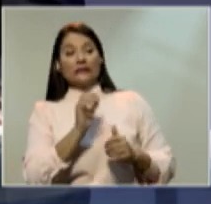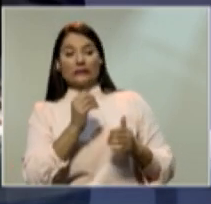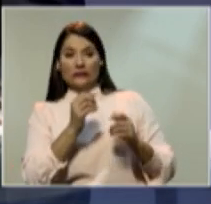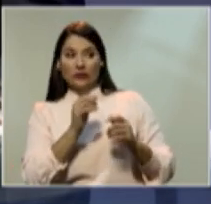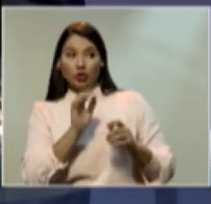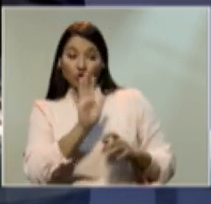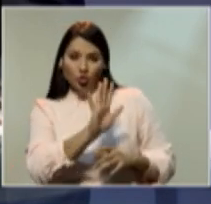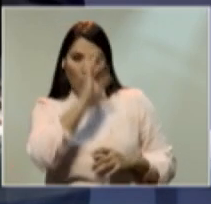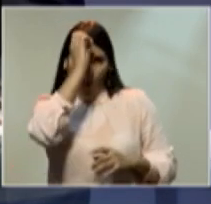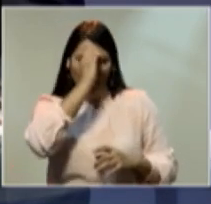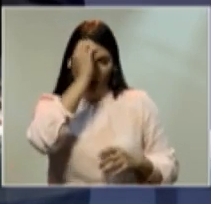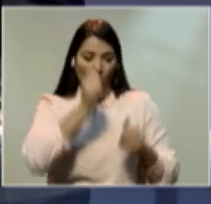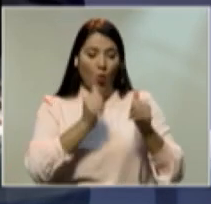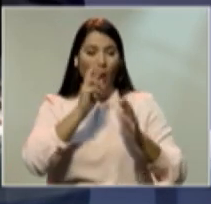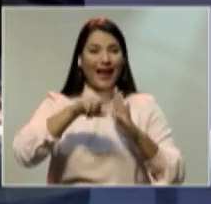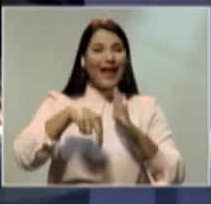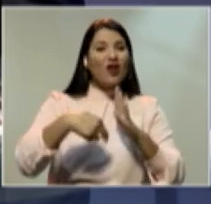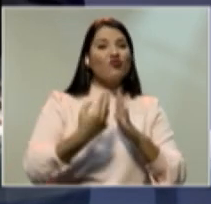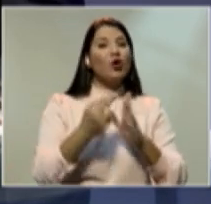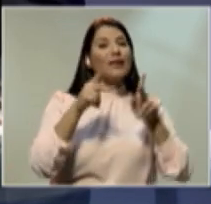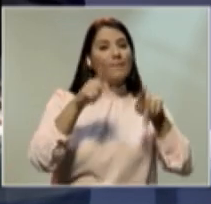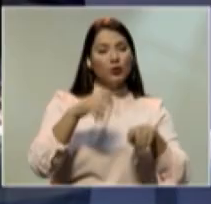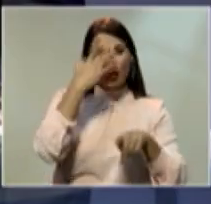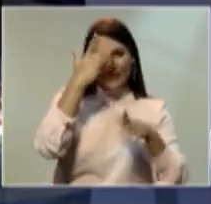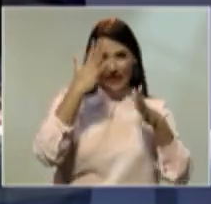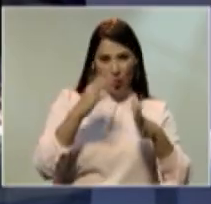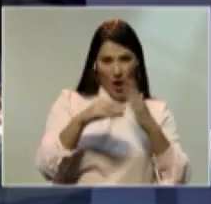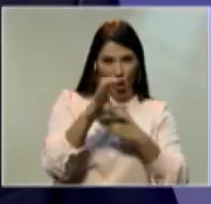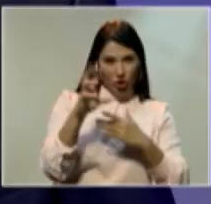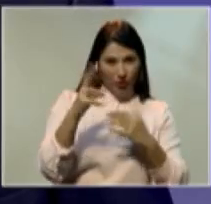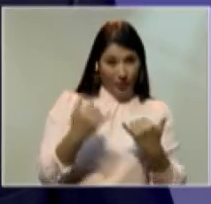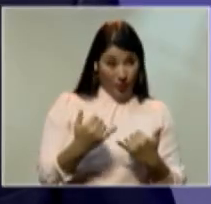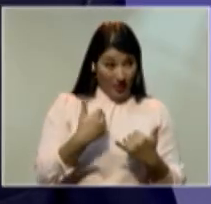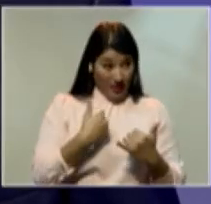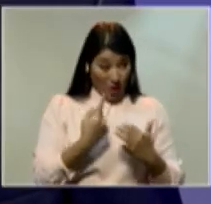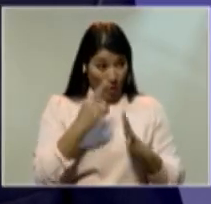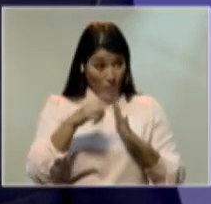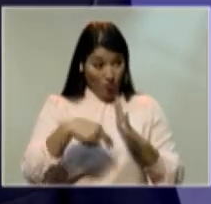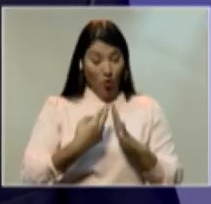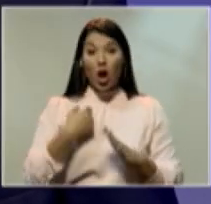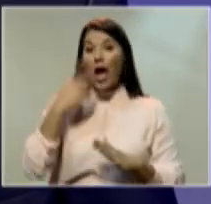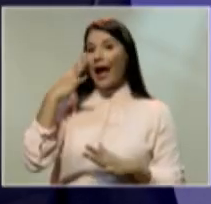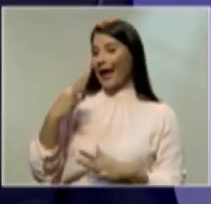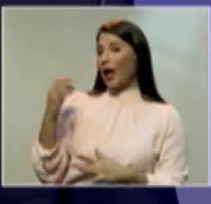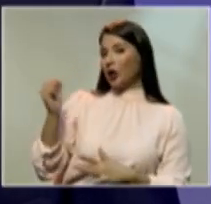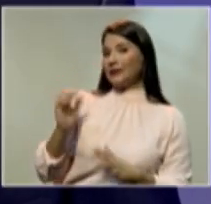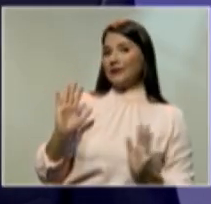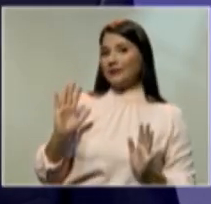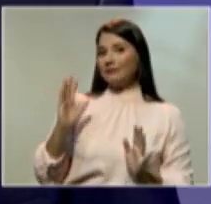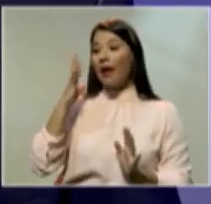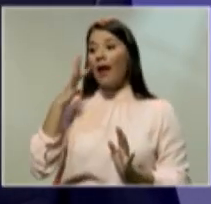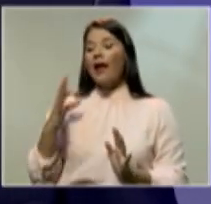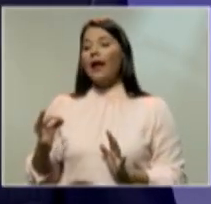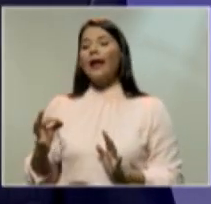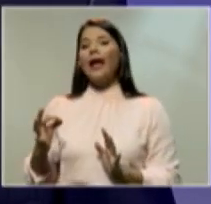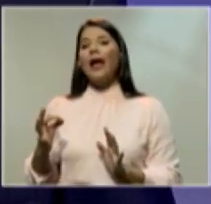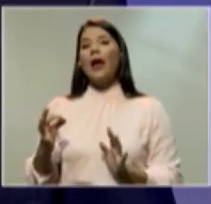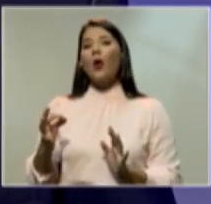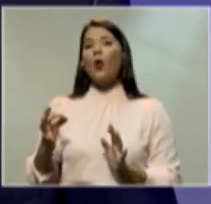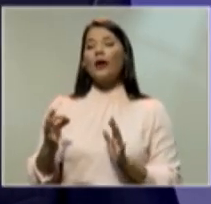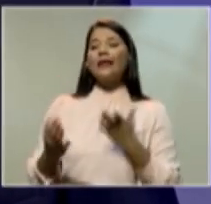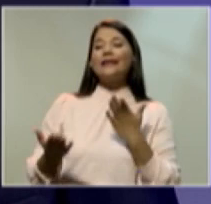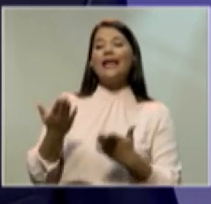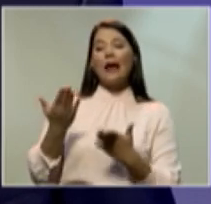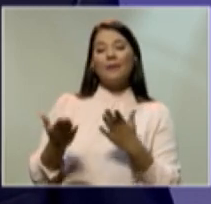los intelectuales en la Costa Rica de hoy? ¿Tienen un rol? Yo creo que sí, y creo que ha sido un poco